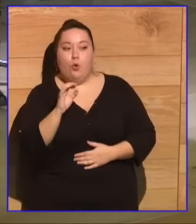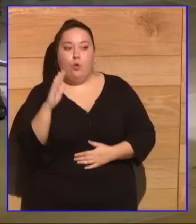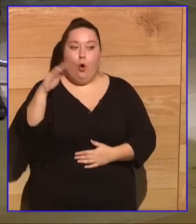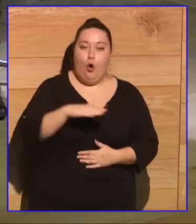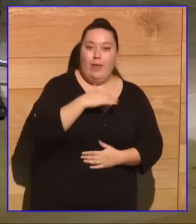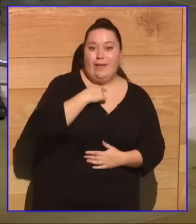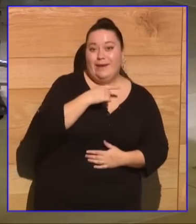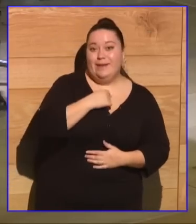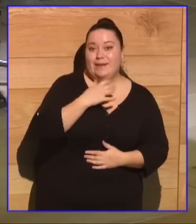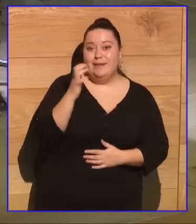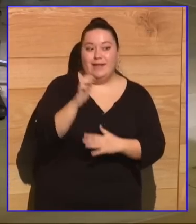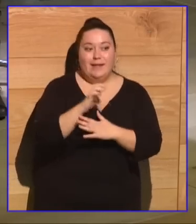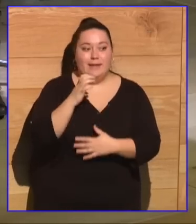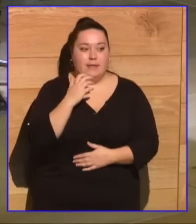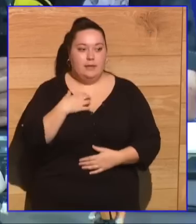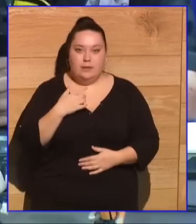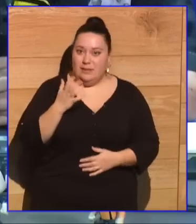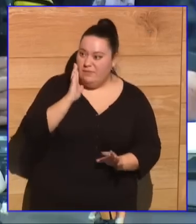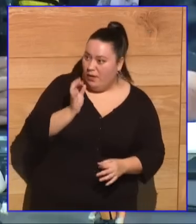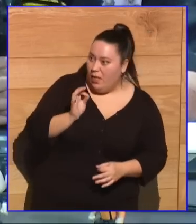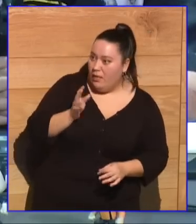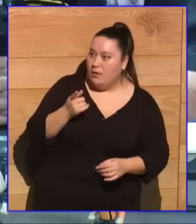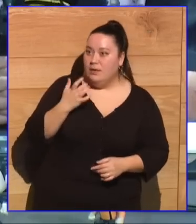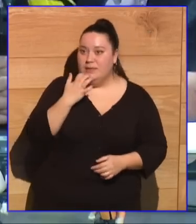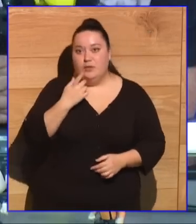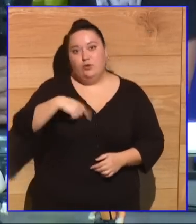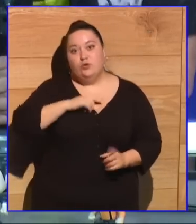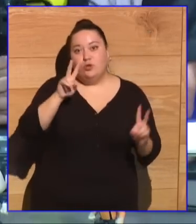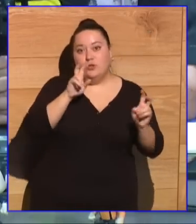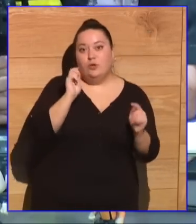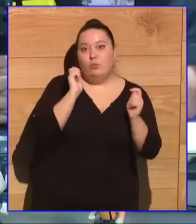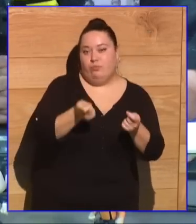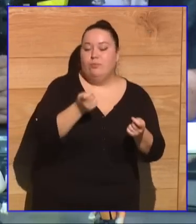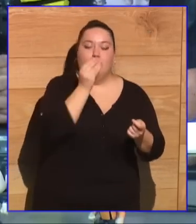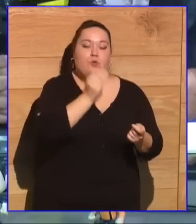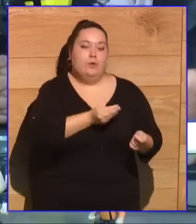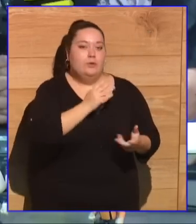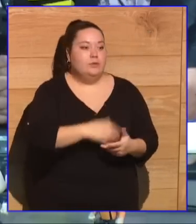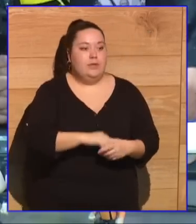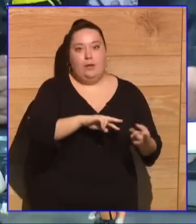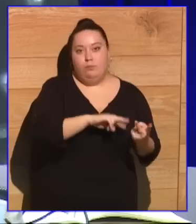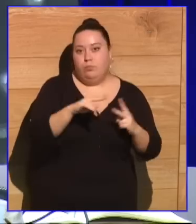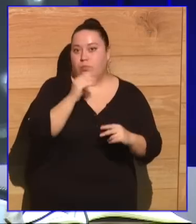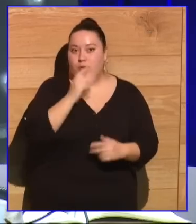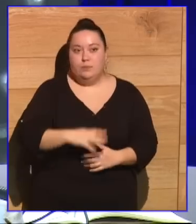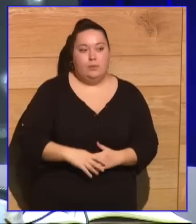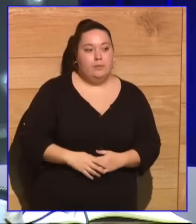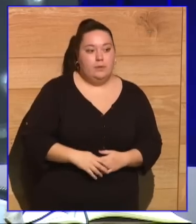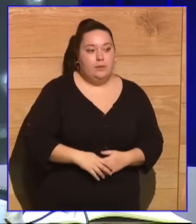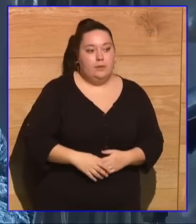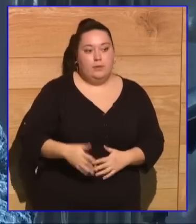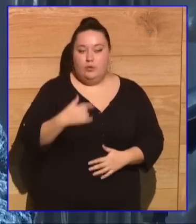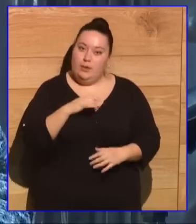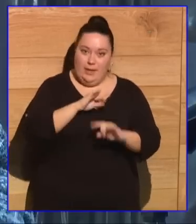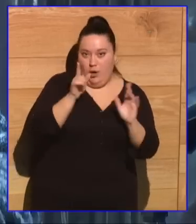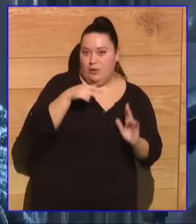Risas, sí. ¿En serio? Somos muy buenos, muy buenos poniendo títulos. Sí, sí. Ay, Dios mío. Dijeron, que se note que tiene gracia. Que quede claro que esto es de